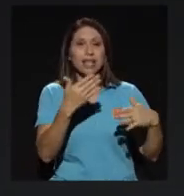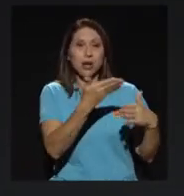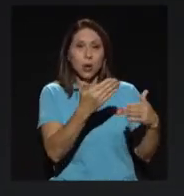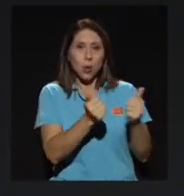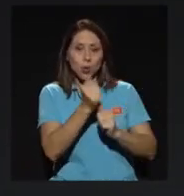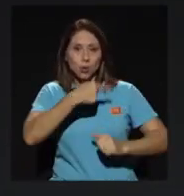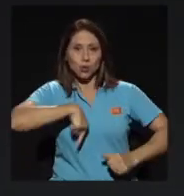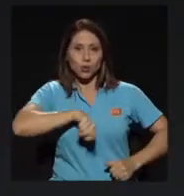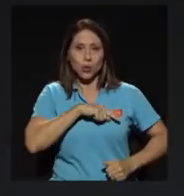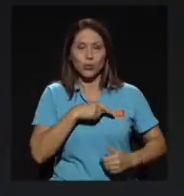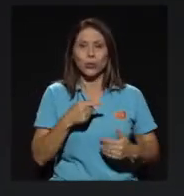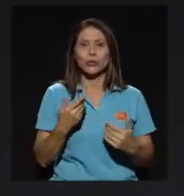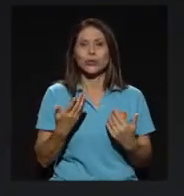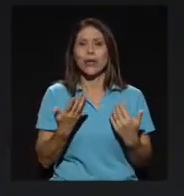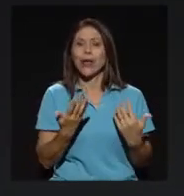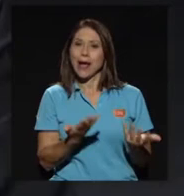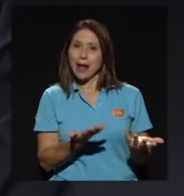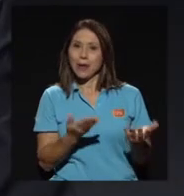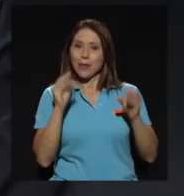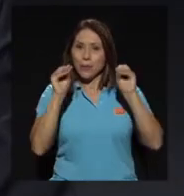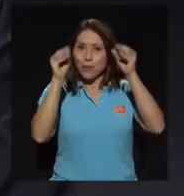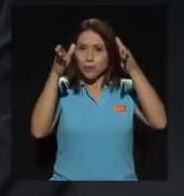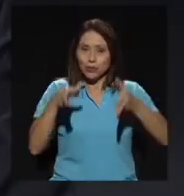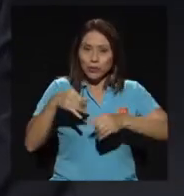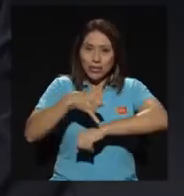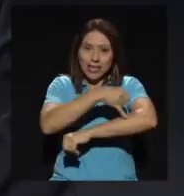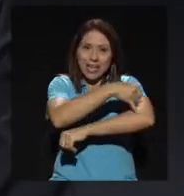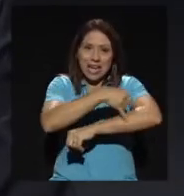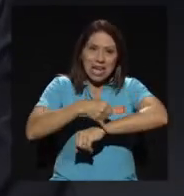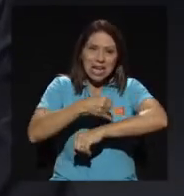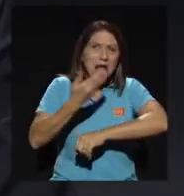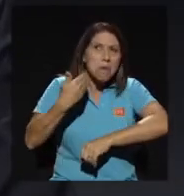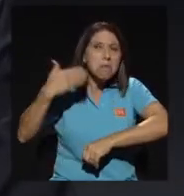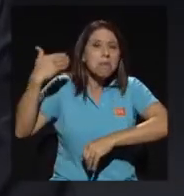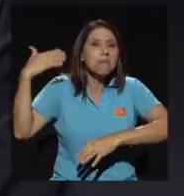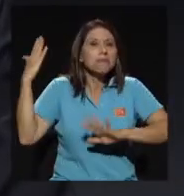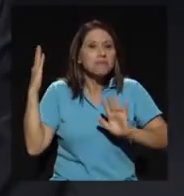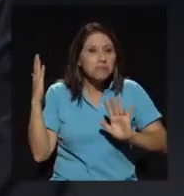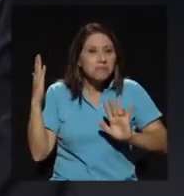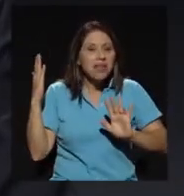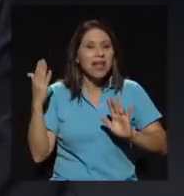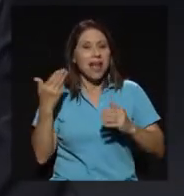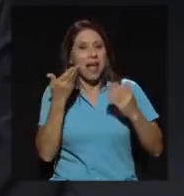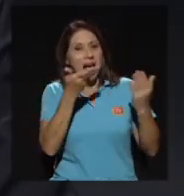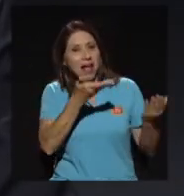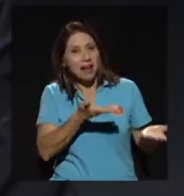y profesor de ingeniería alguna vez al